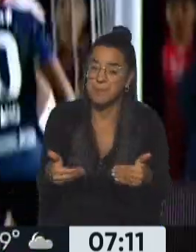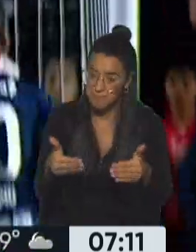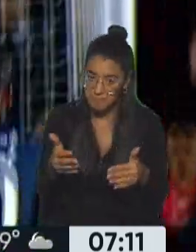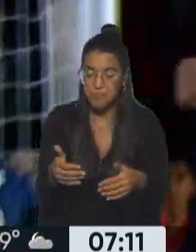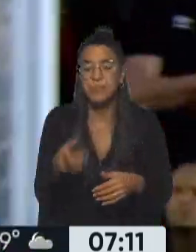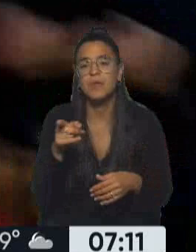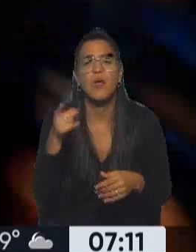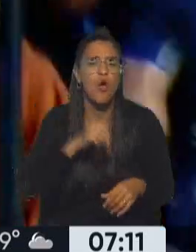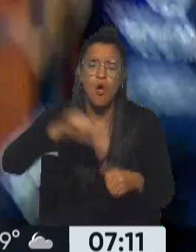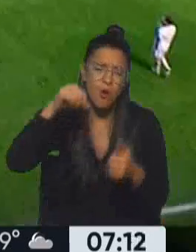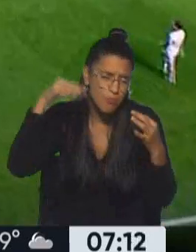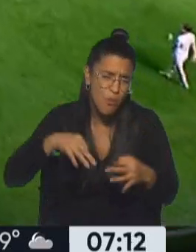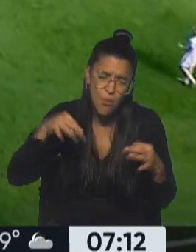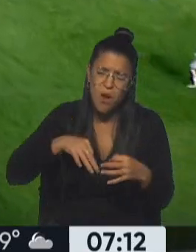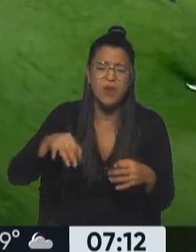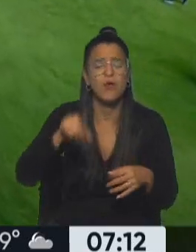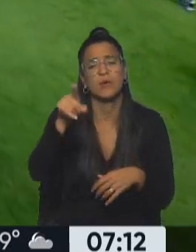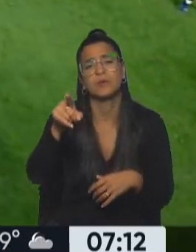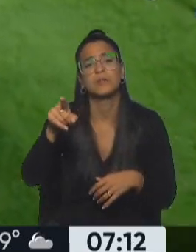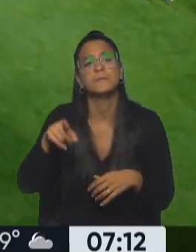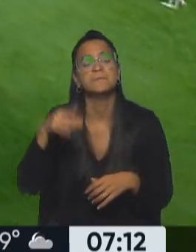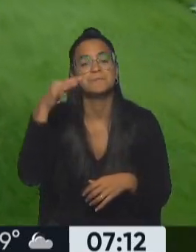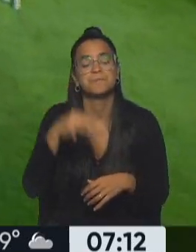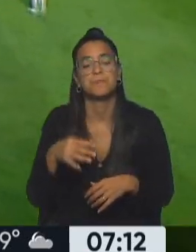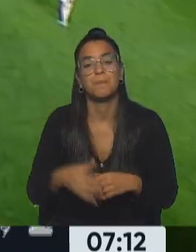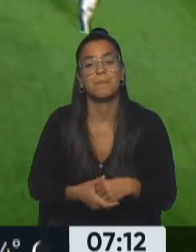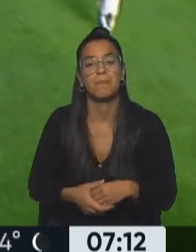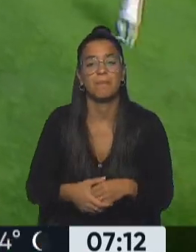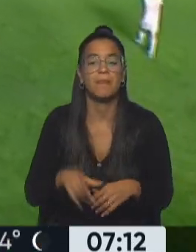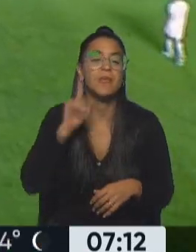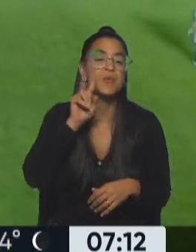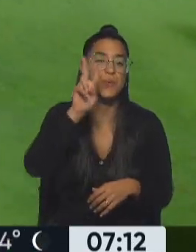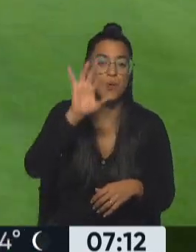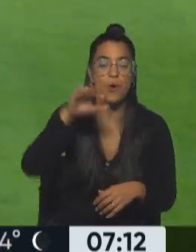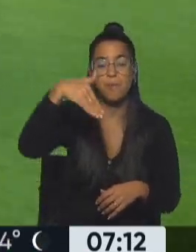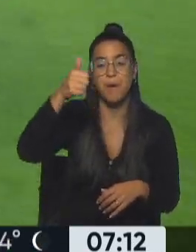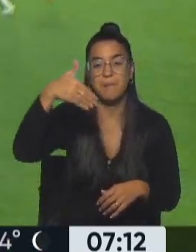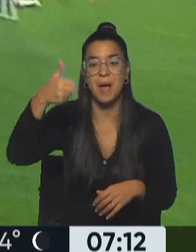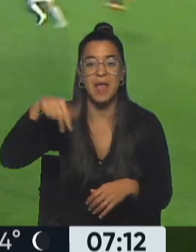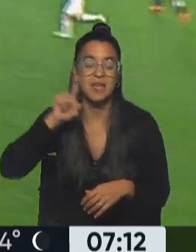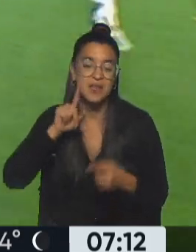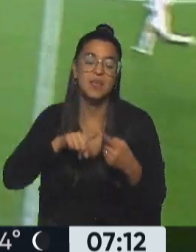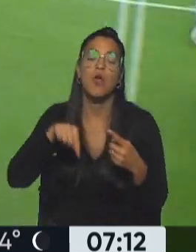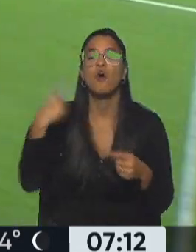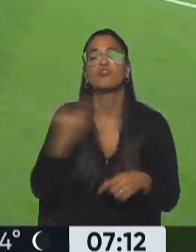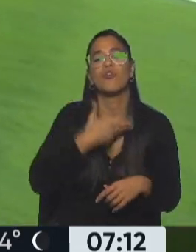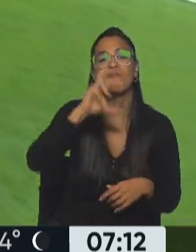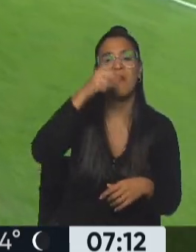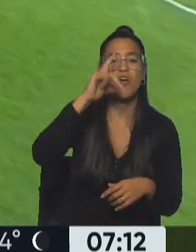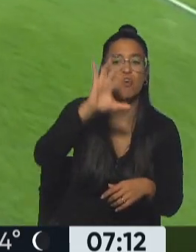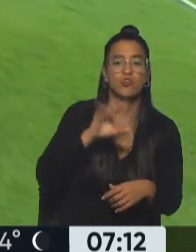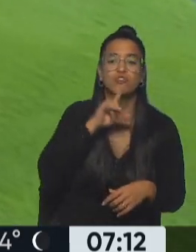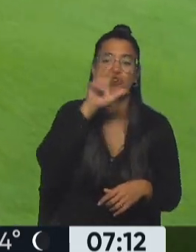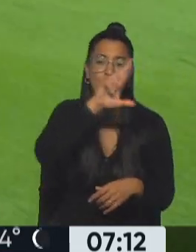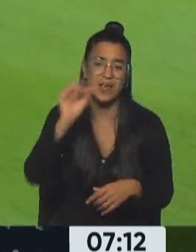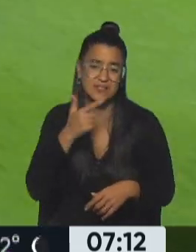sí, todos golazos. Este termina torciendo la historia, el de Ivo Mamani, Franco Torres en un contragolpe